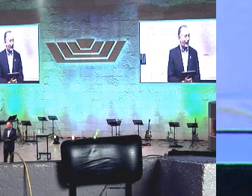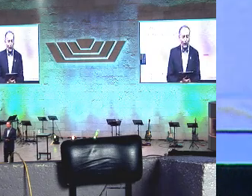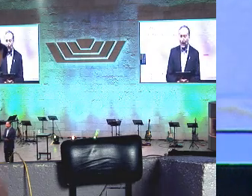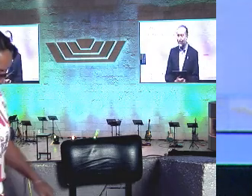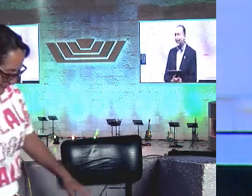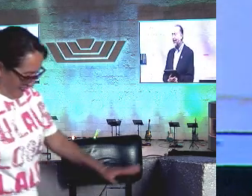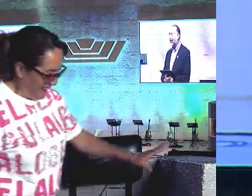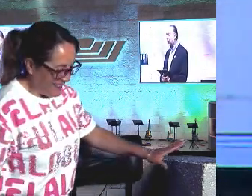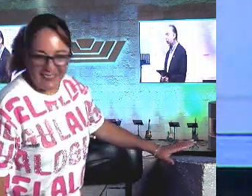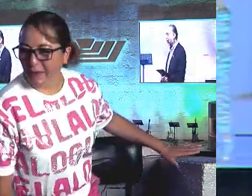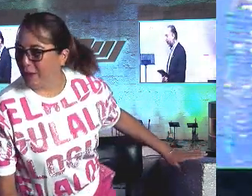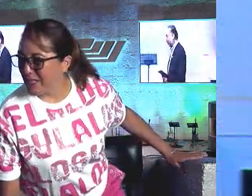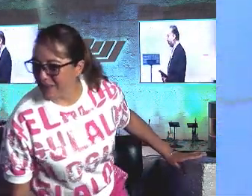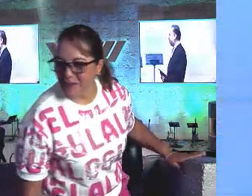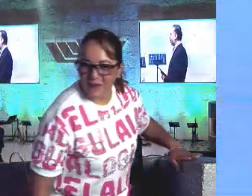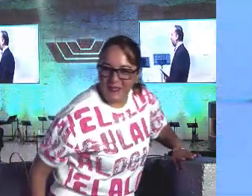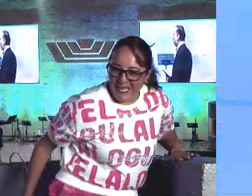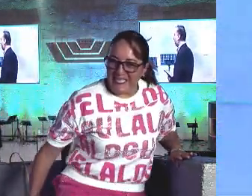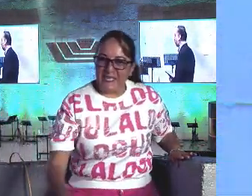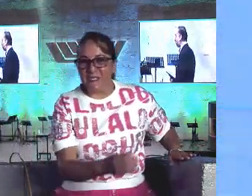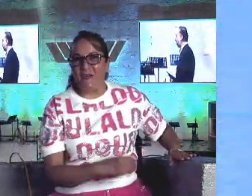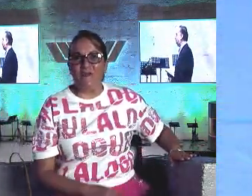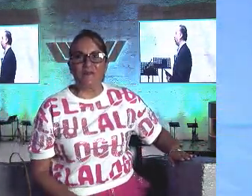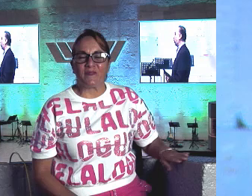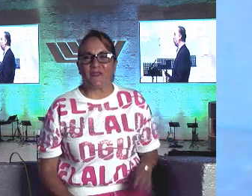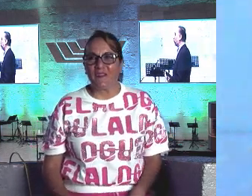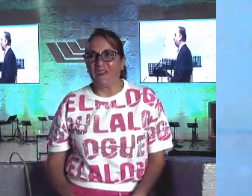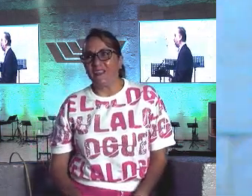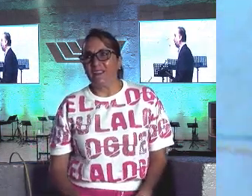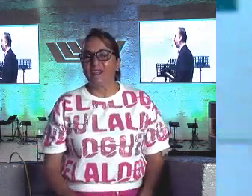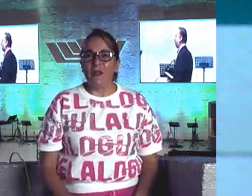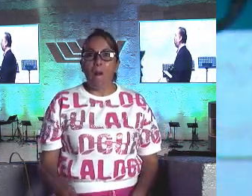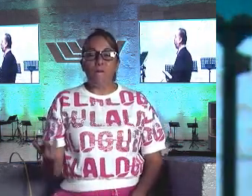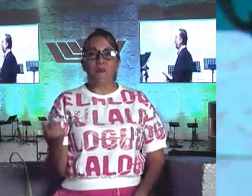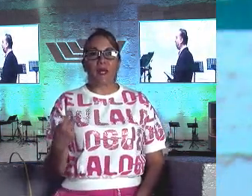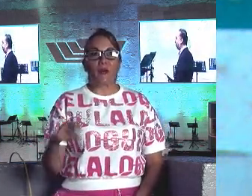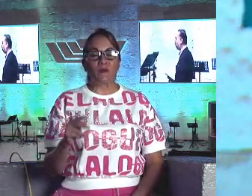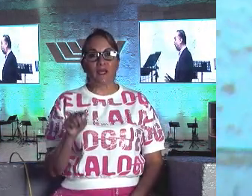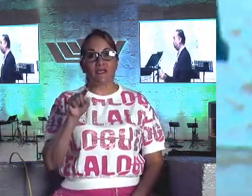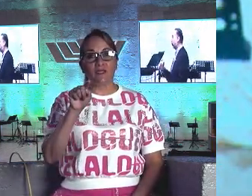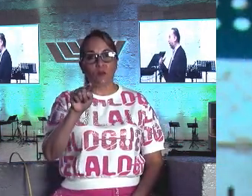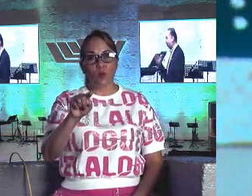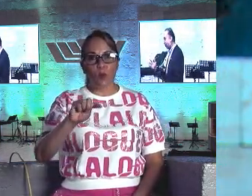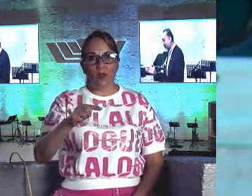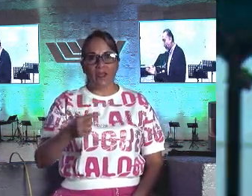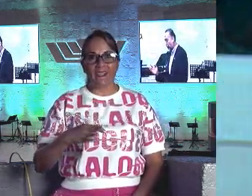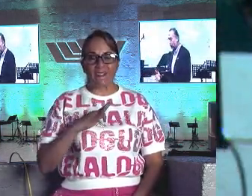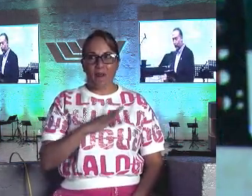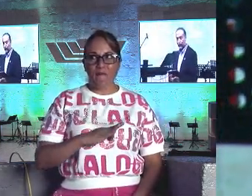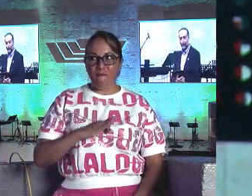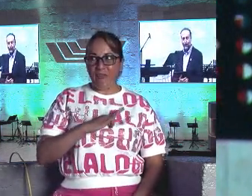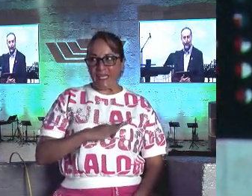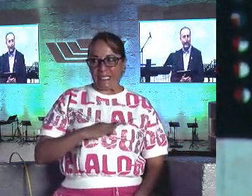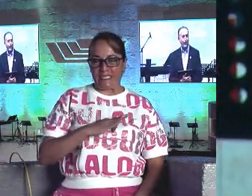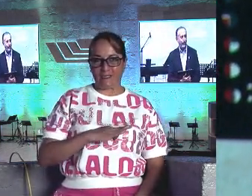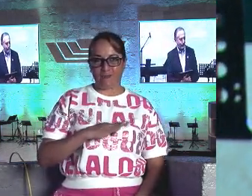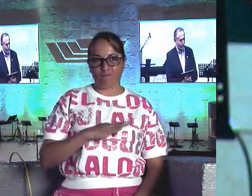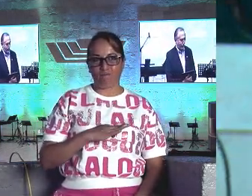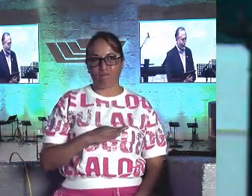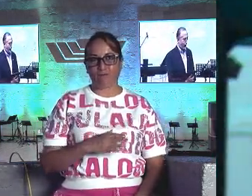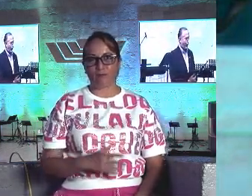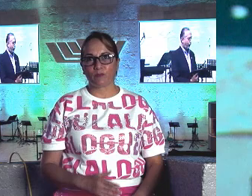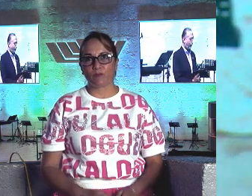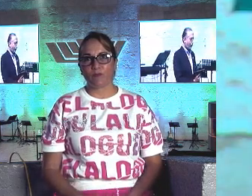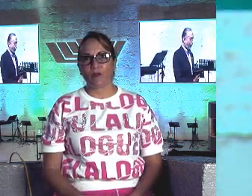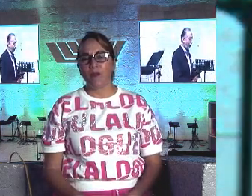Según las encuestas, México está dentro de los 25 países más felices del mundo.